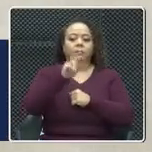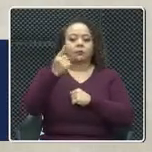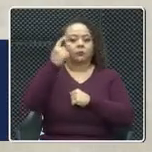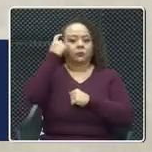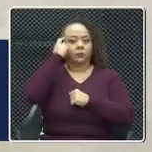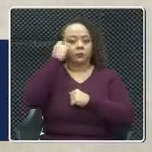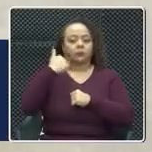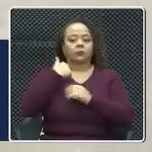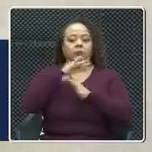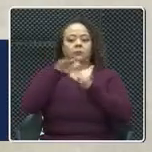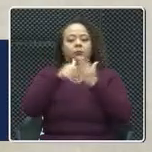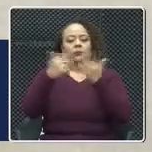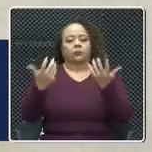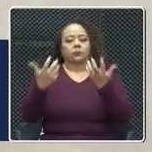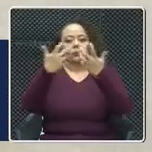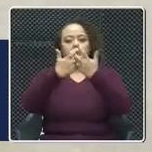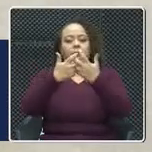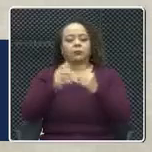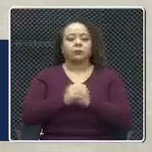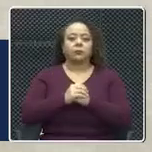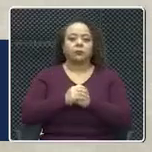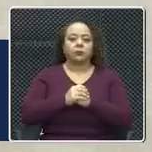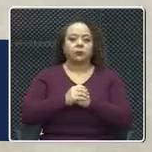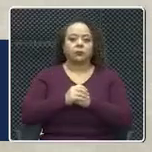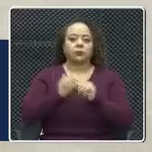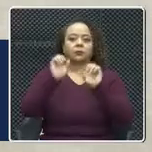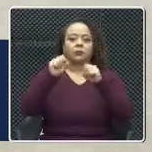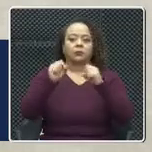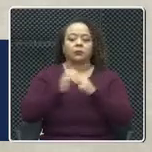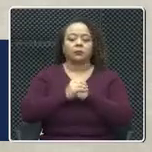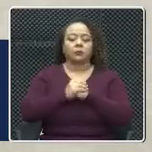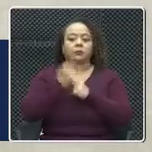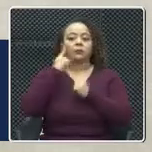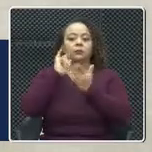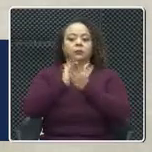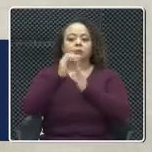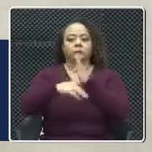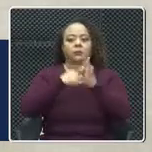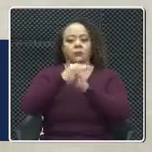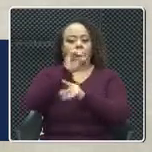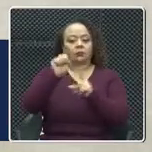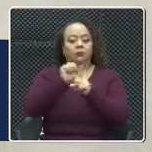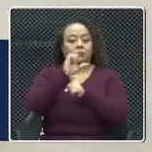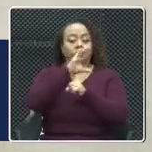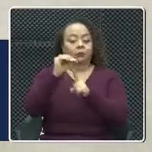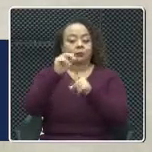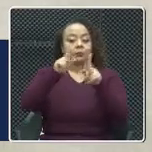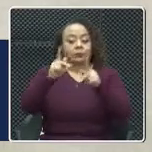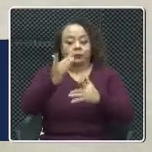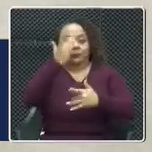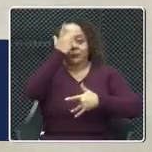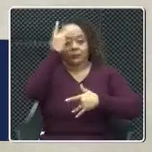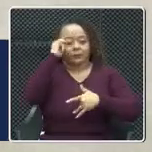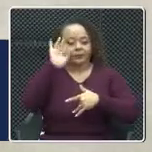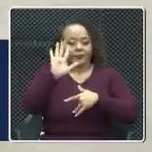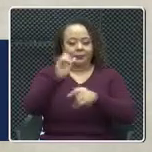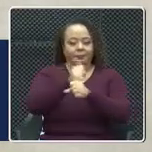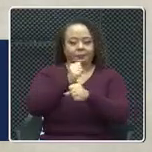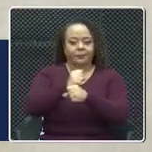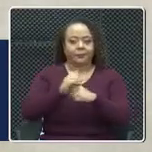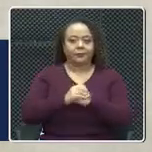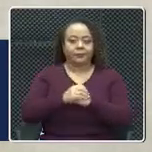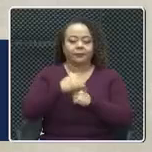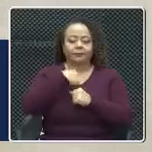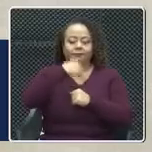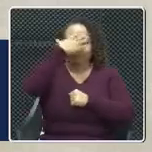piensa, tenemos toda la empatía, de verdad, que podemos ante este tipo de situaciones y ante la gente que se ha enfermado por su trabajo. Claro. ¿Verdad? Yo